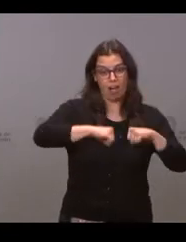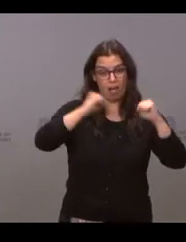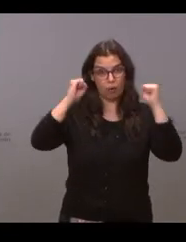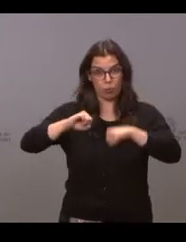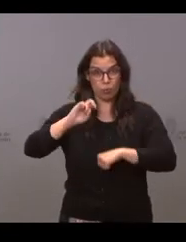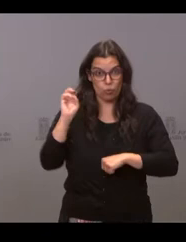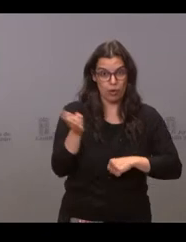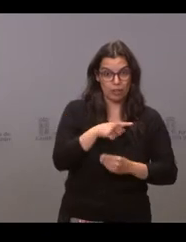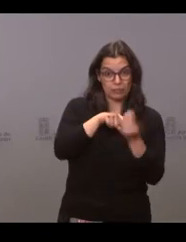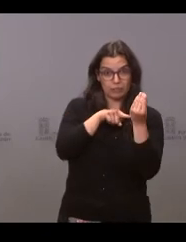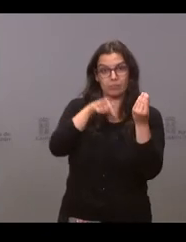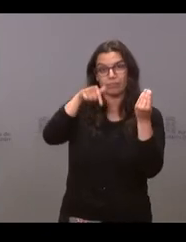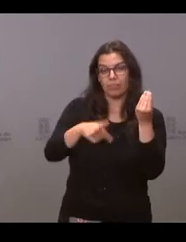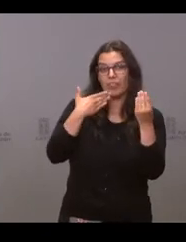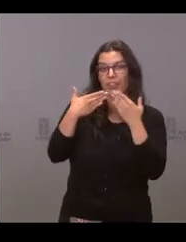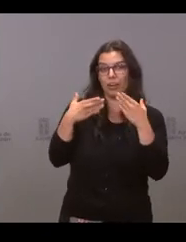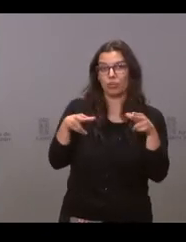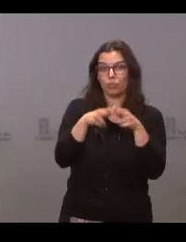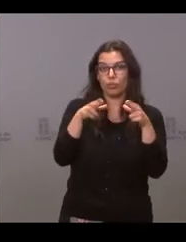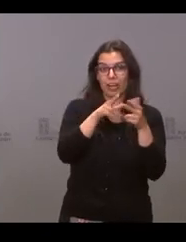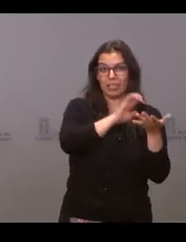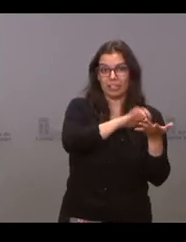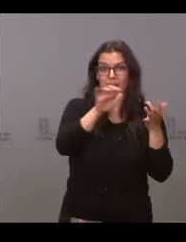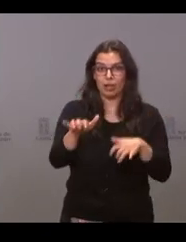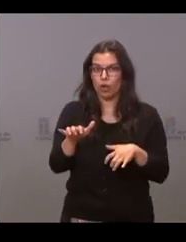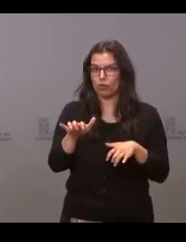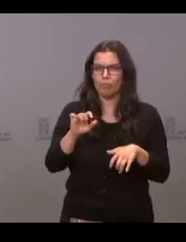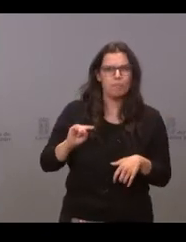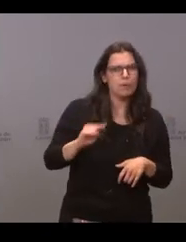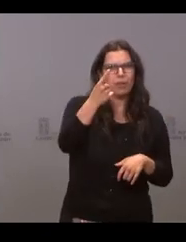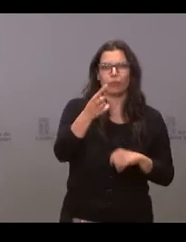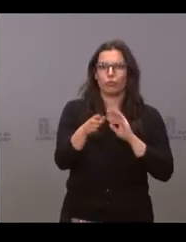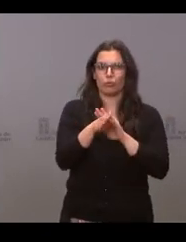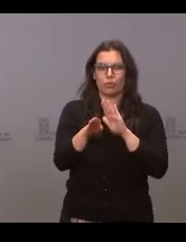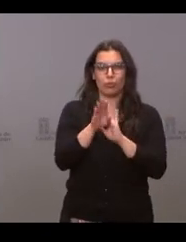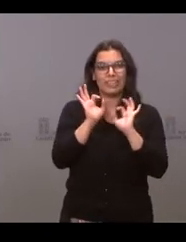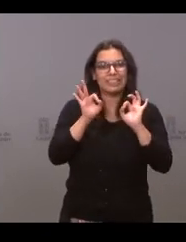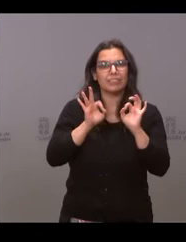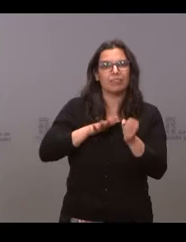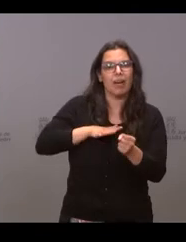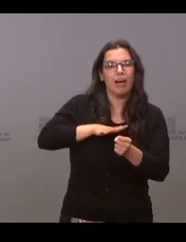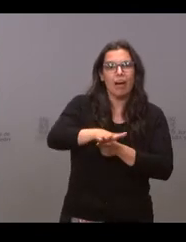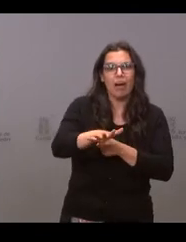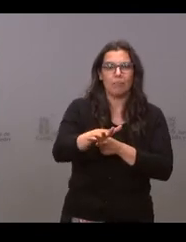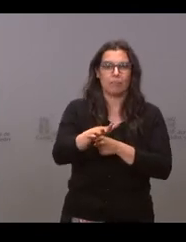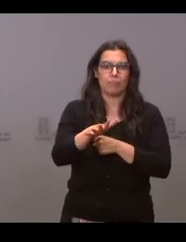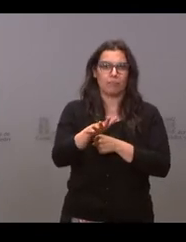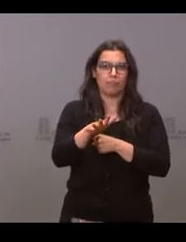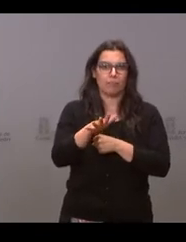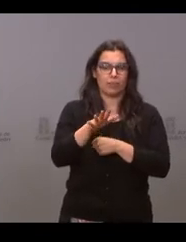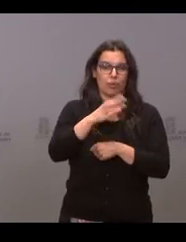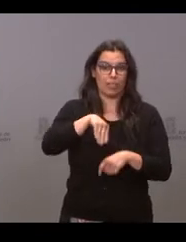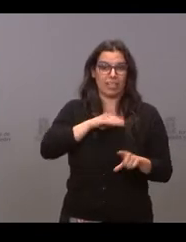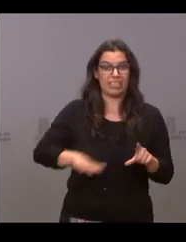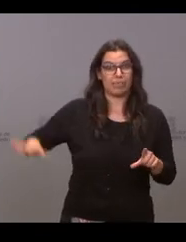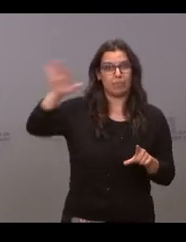social en castilla y león' sigue siendo pionero en el ámbito del estado español